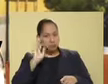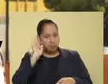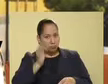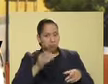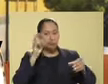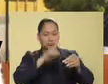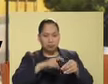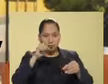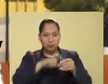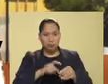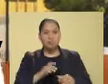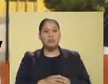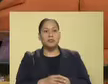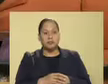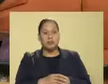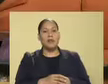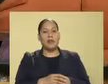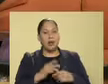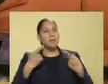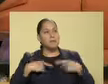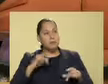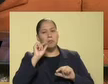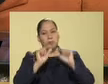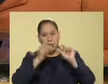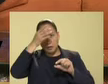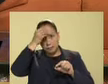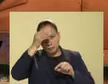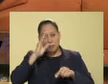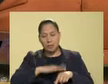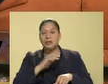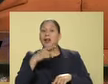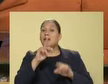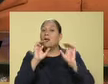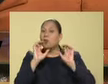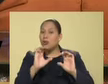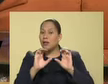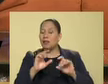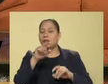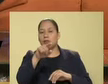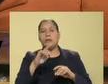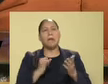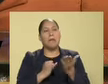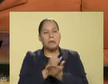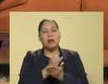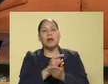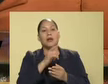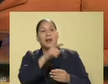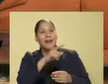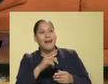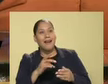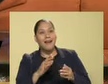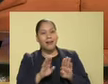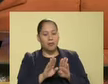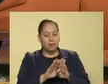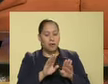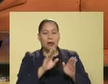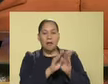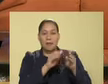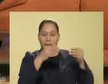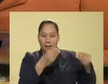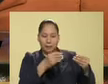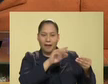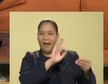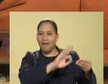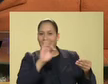está pidiendo más. Entonces, cuidado, porque ahí es cuando también aumenta la cartera vencida, que en